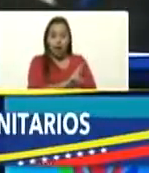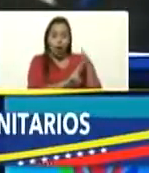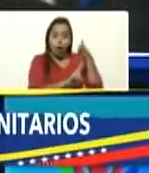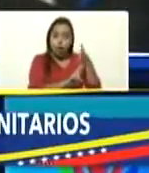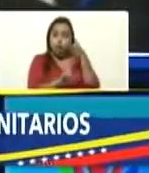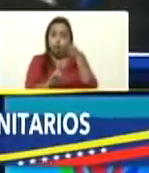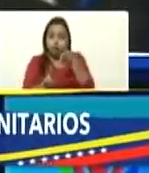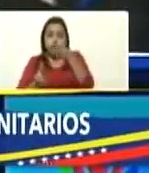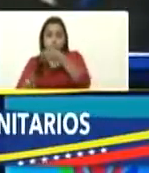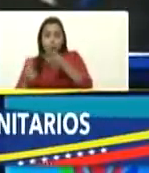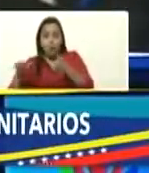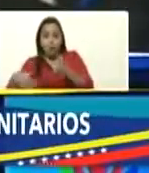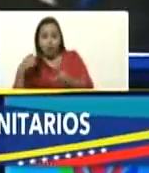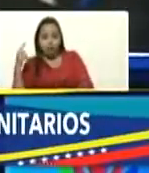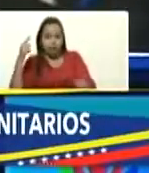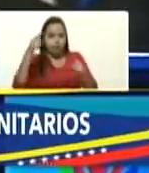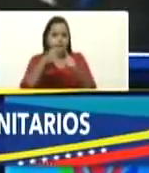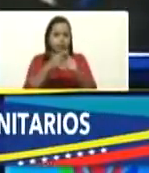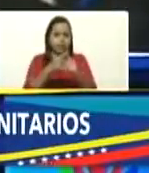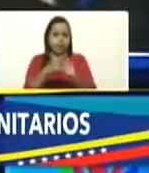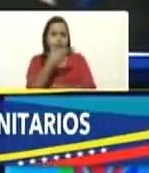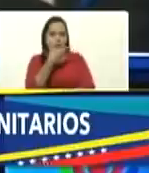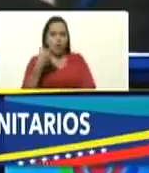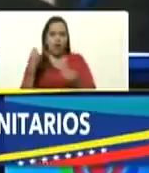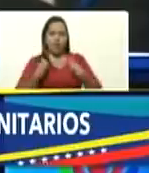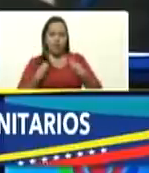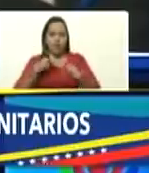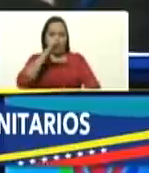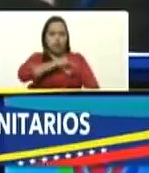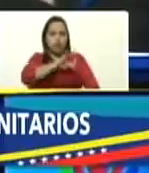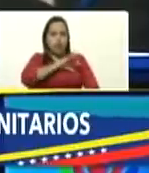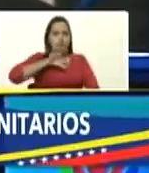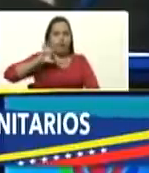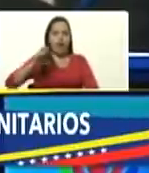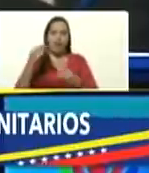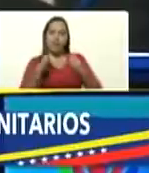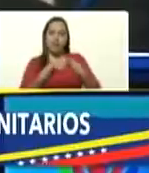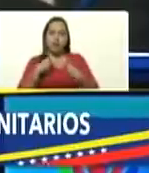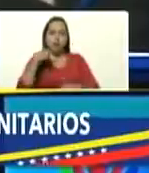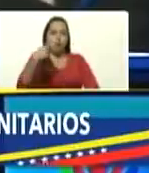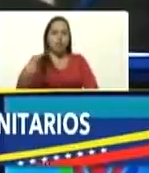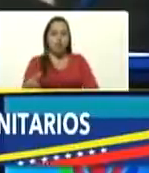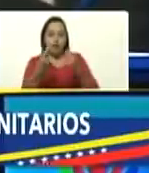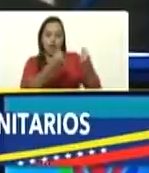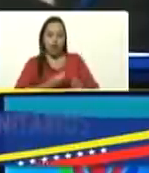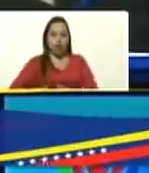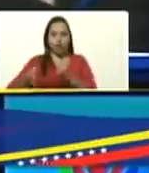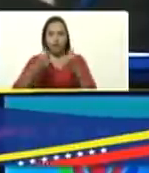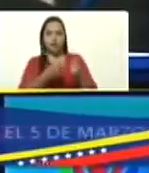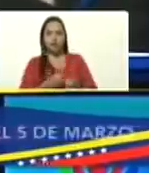para impactar la vida social del país, la vida política, la vida económica.